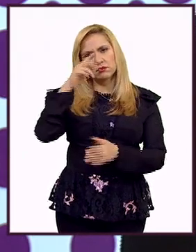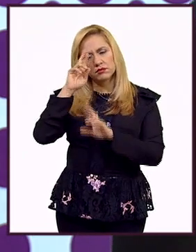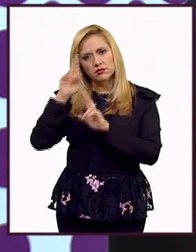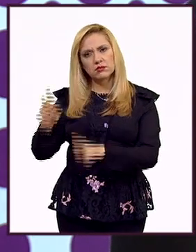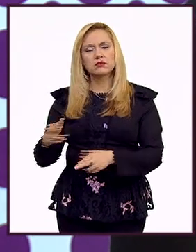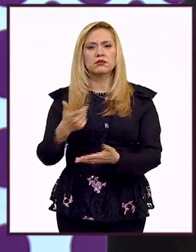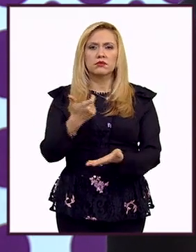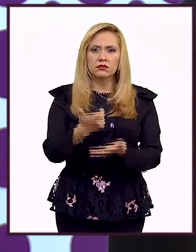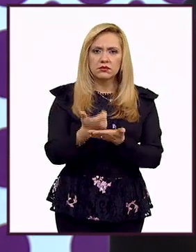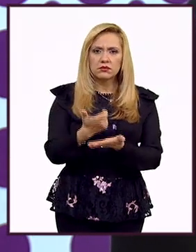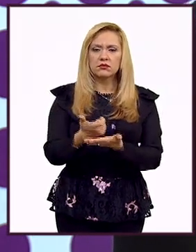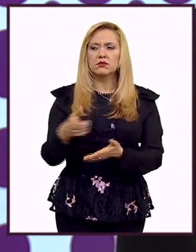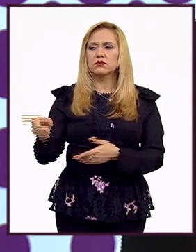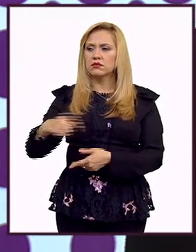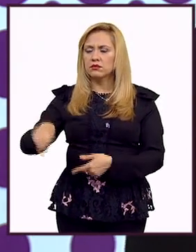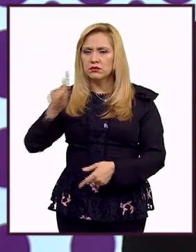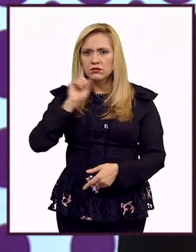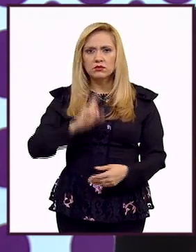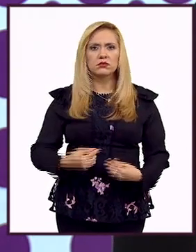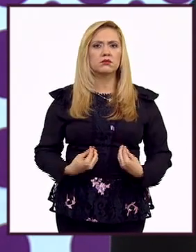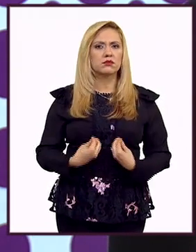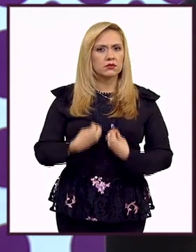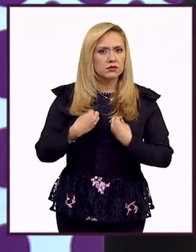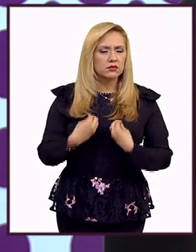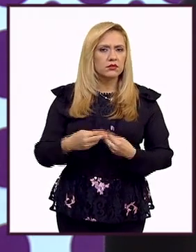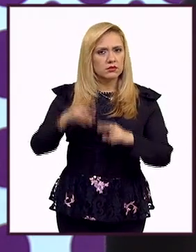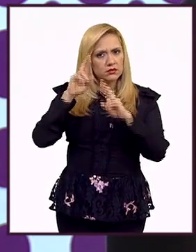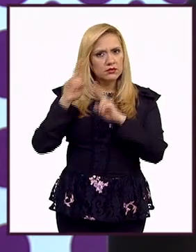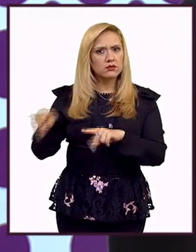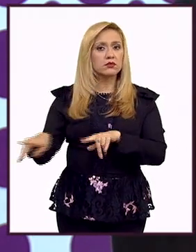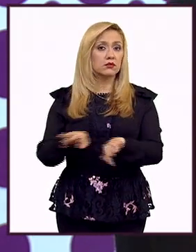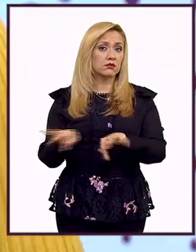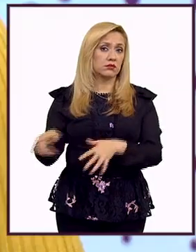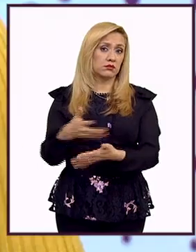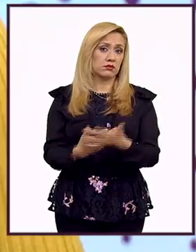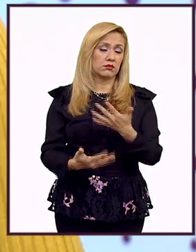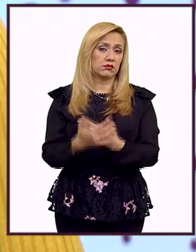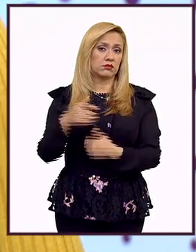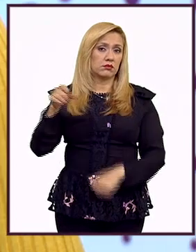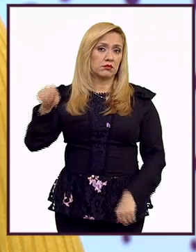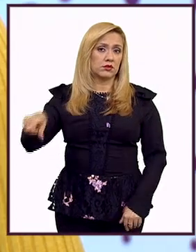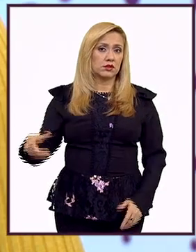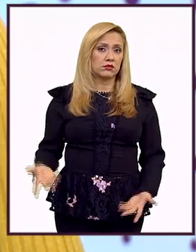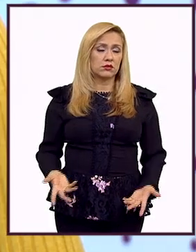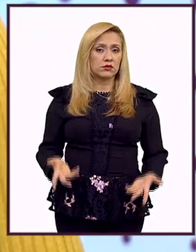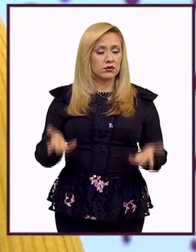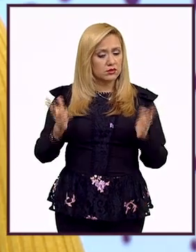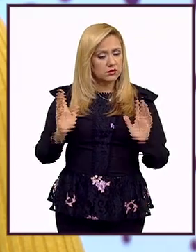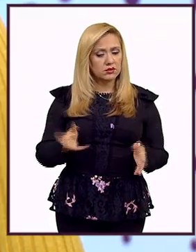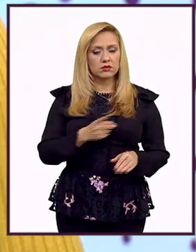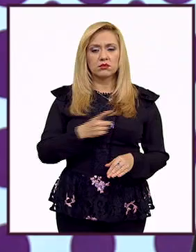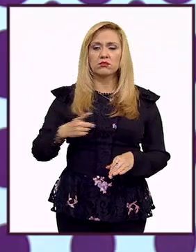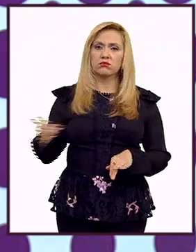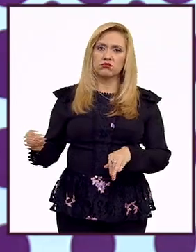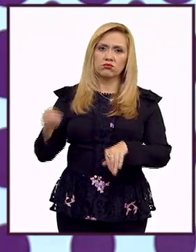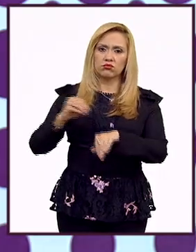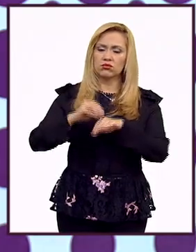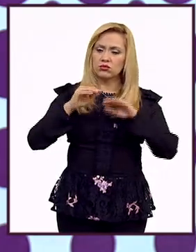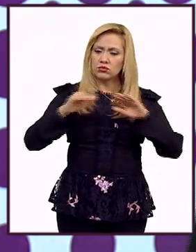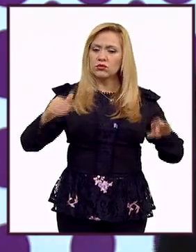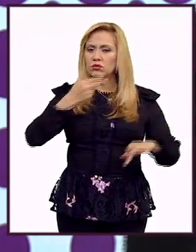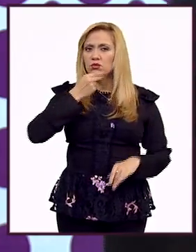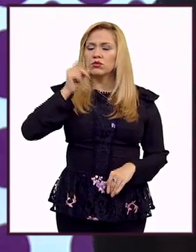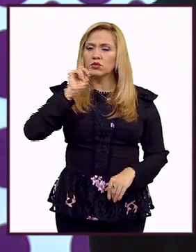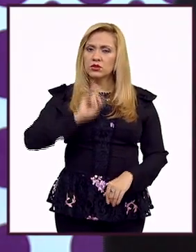economía sostenible con visión del territorio y en ese sentido promover gradualmente este empoderamiento y la igualdad que buscamos entre hombres y